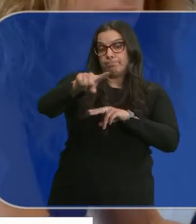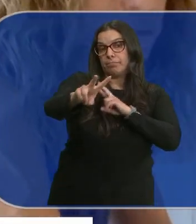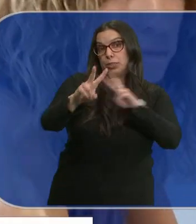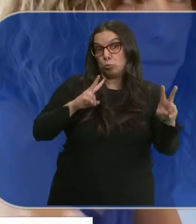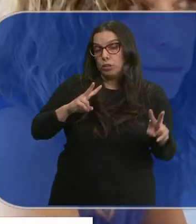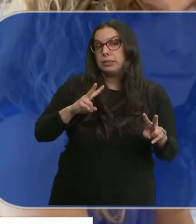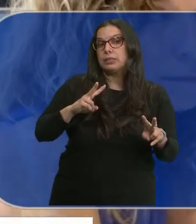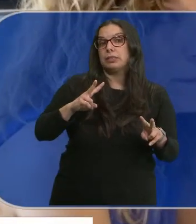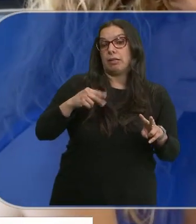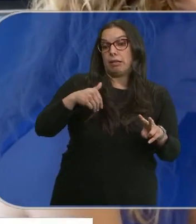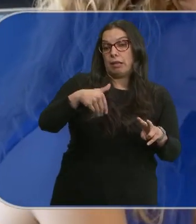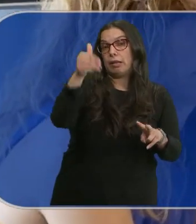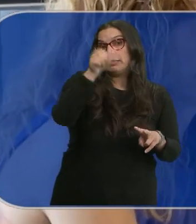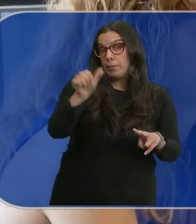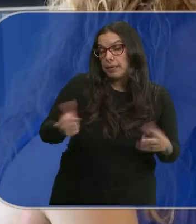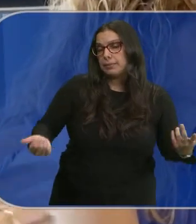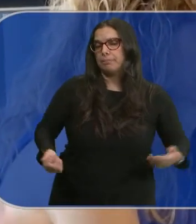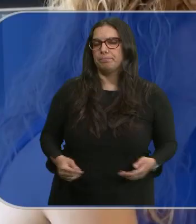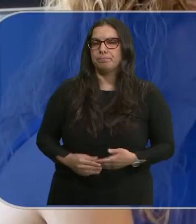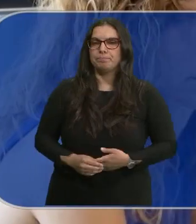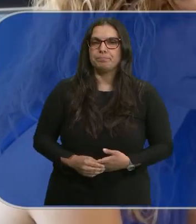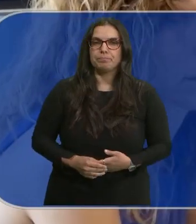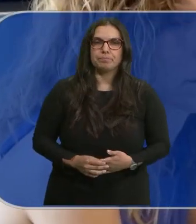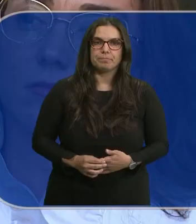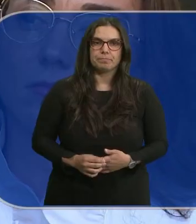de la empresa durante las próximas semanas.